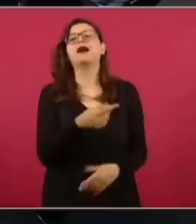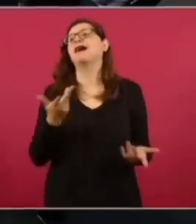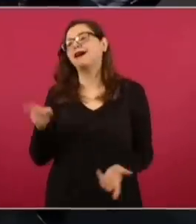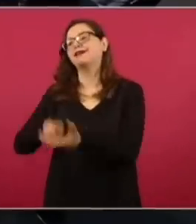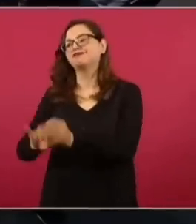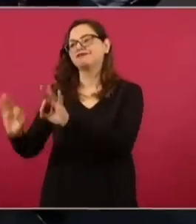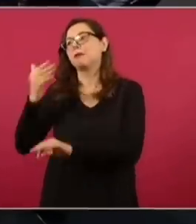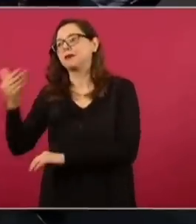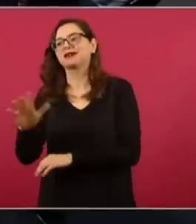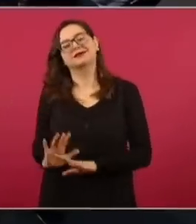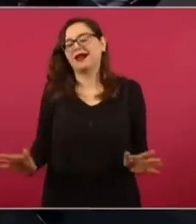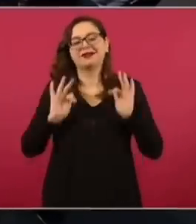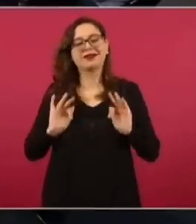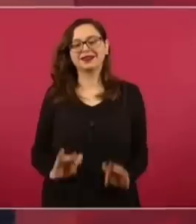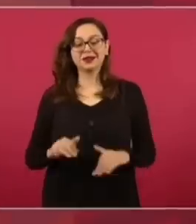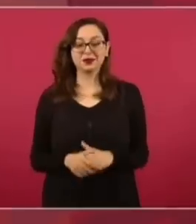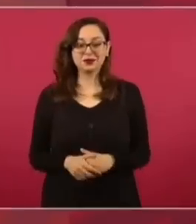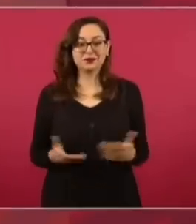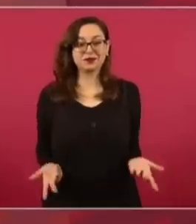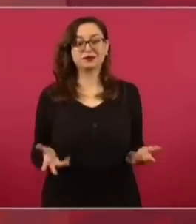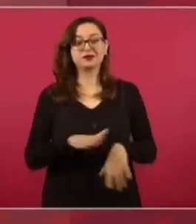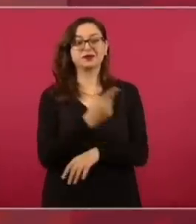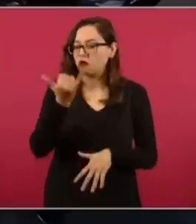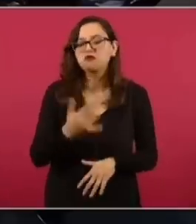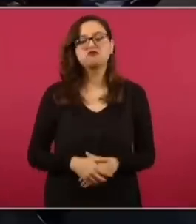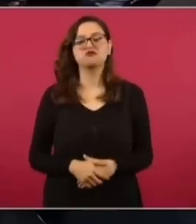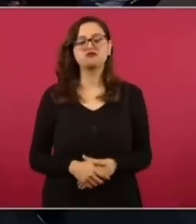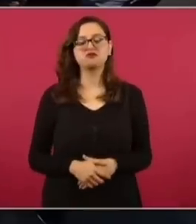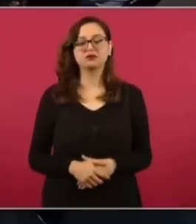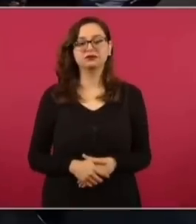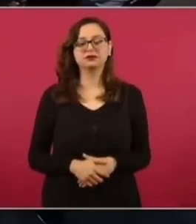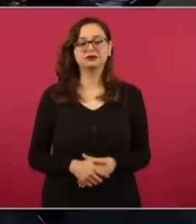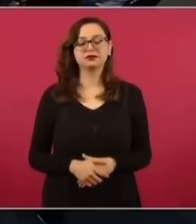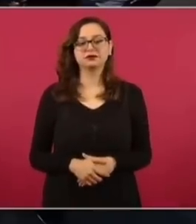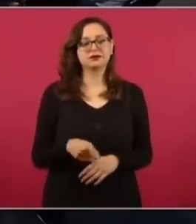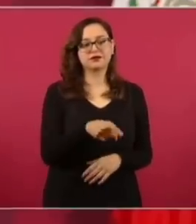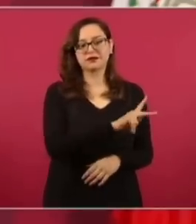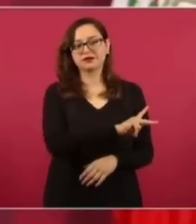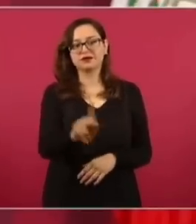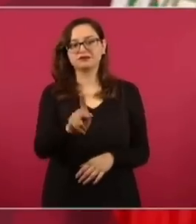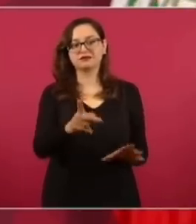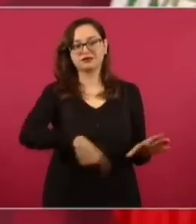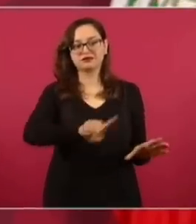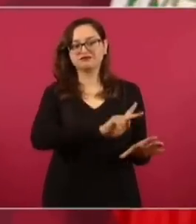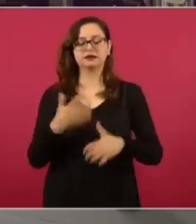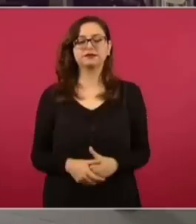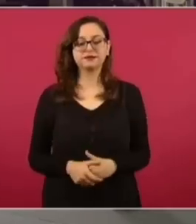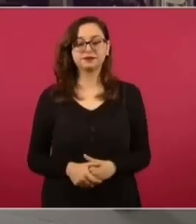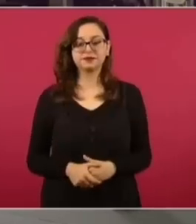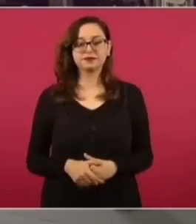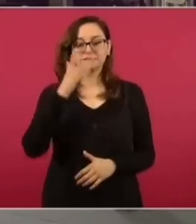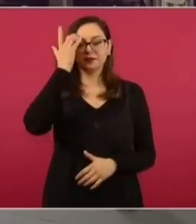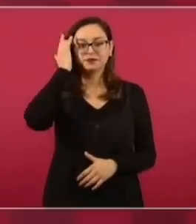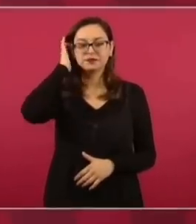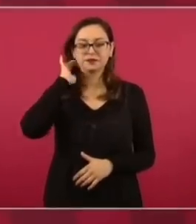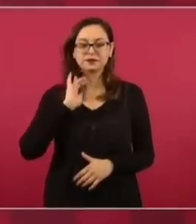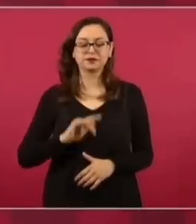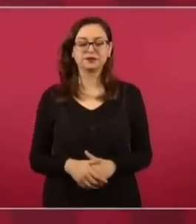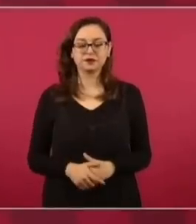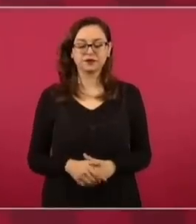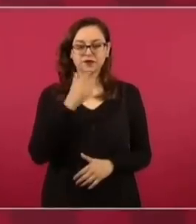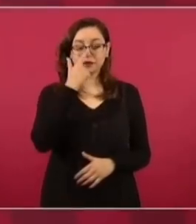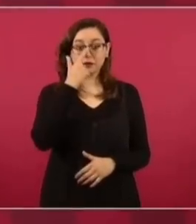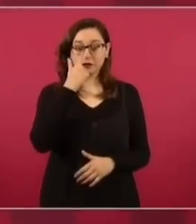estuvo bien. Porque lo que es malo para ellos es bueno para nosotros. Están llenos de coraje. Entonces ese es mi punto de